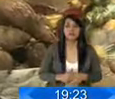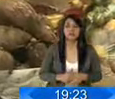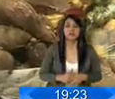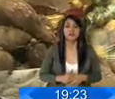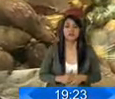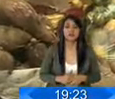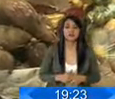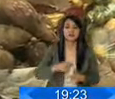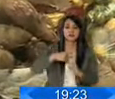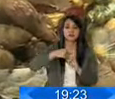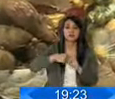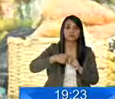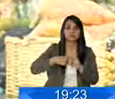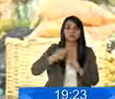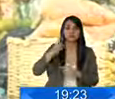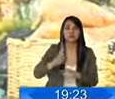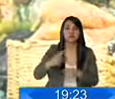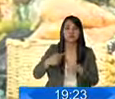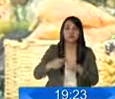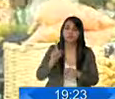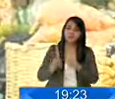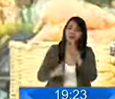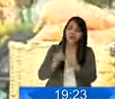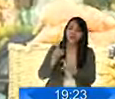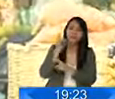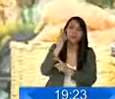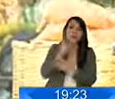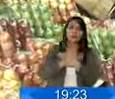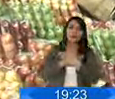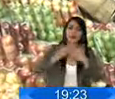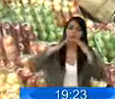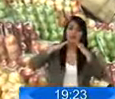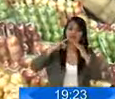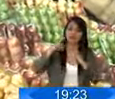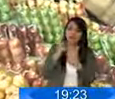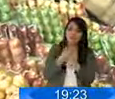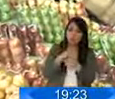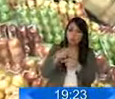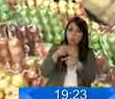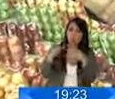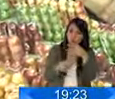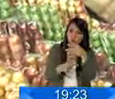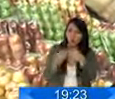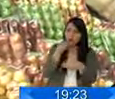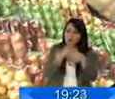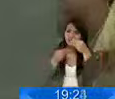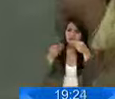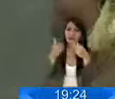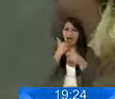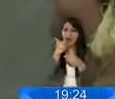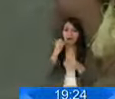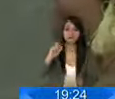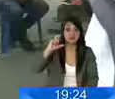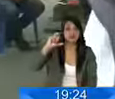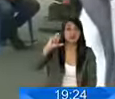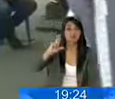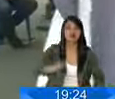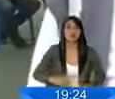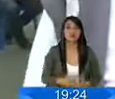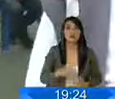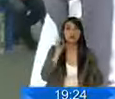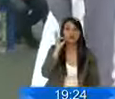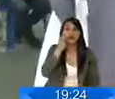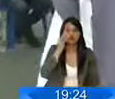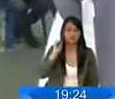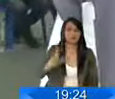En un mercado ubicado en el sur de Quito, las amas de casa coinciden en que los productos de primera necesidad han incrementado su precio. Las